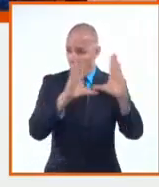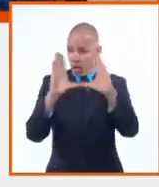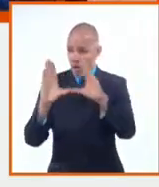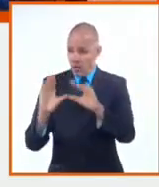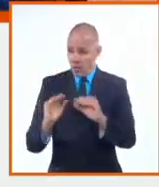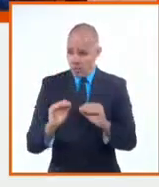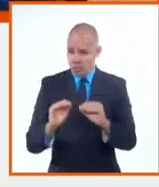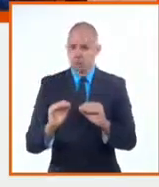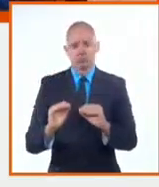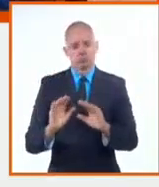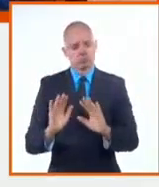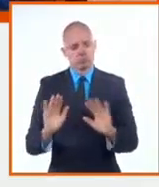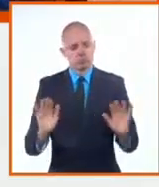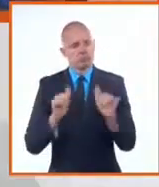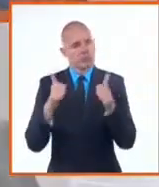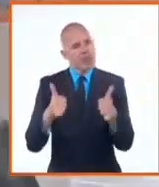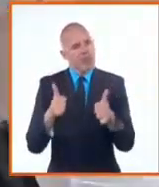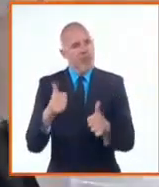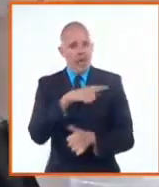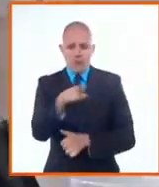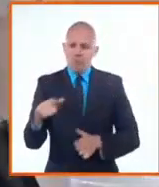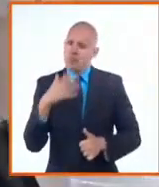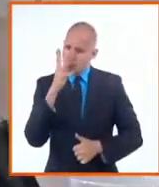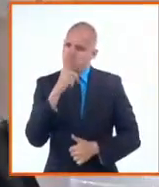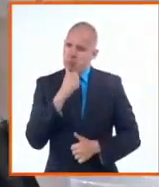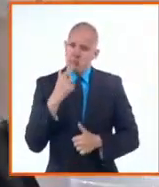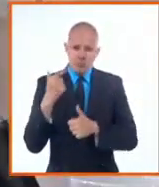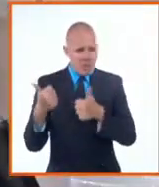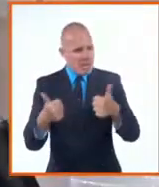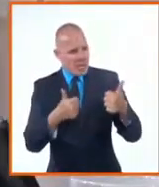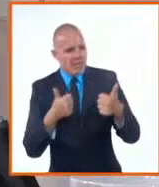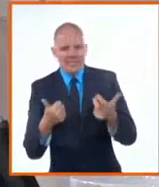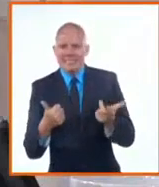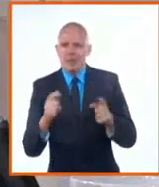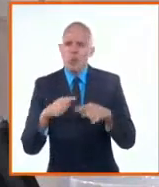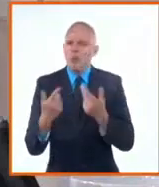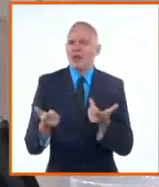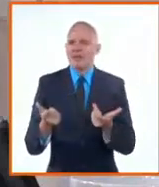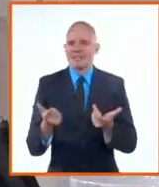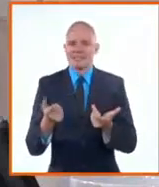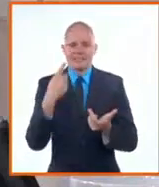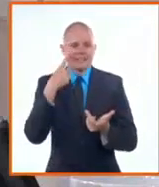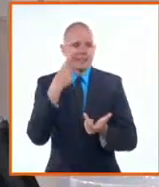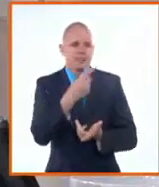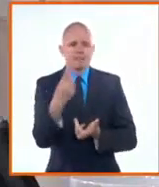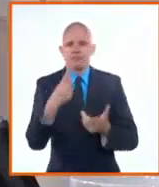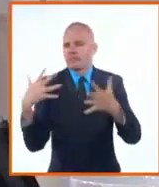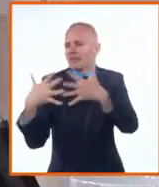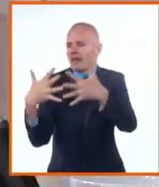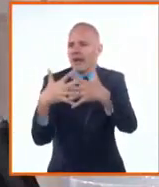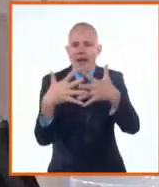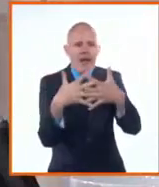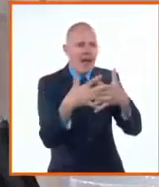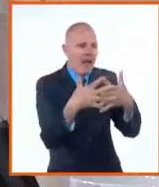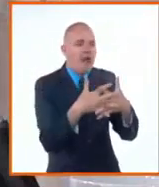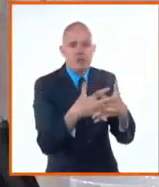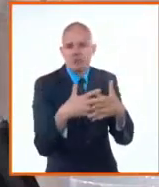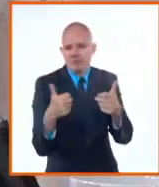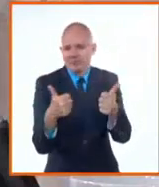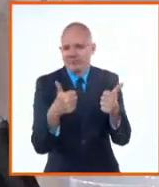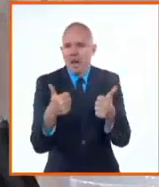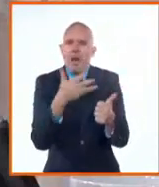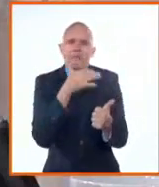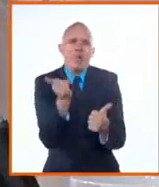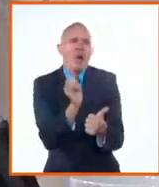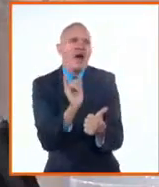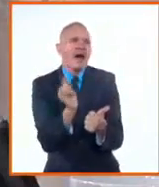bonito con una experiencia muy bonita que se vivió porque realmente el colectivo quedó más Unido fue una familia